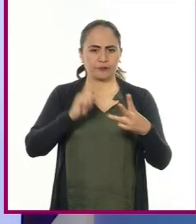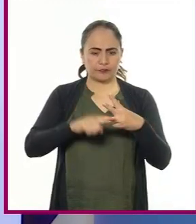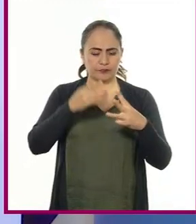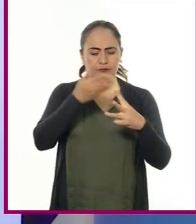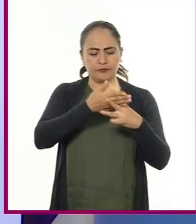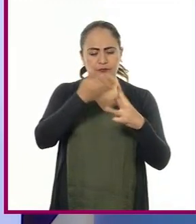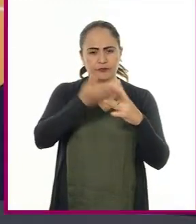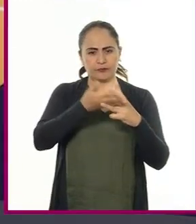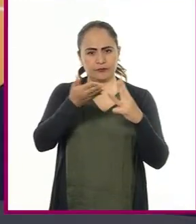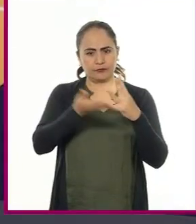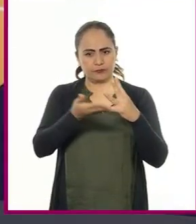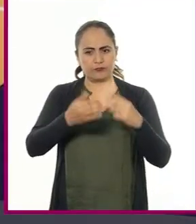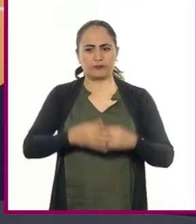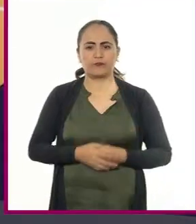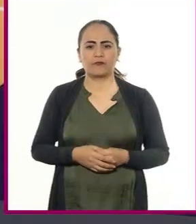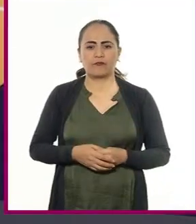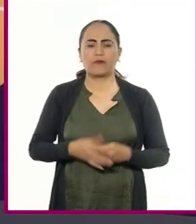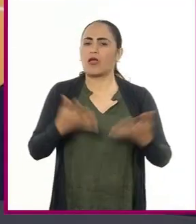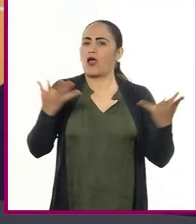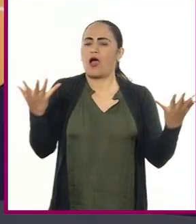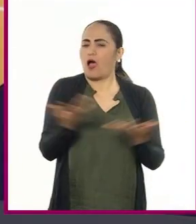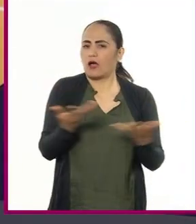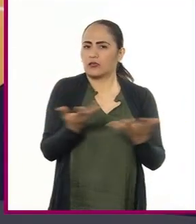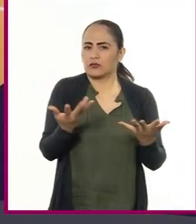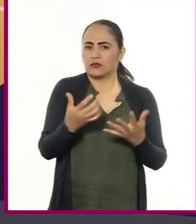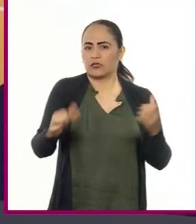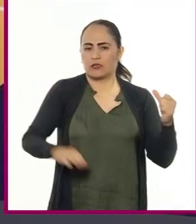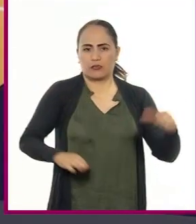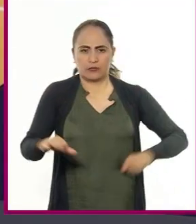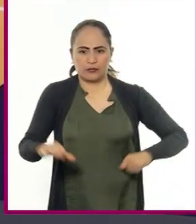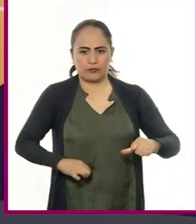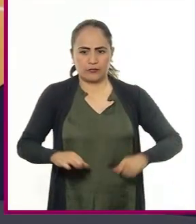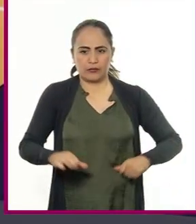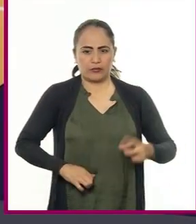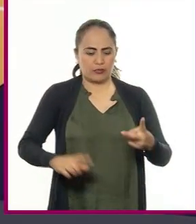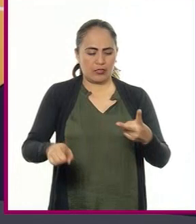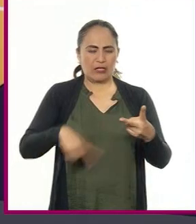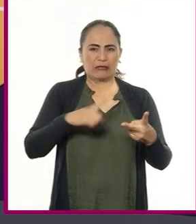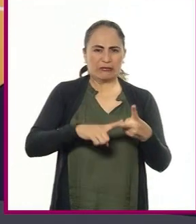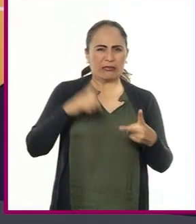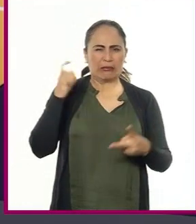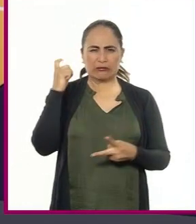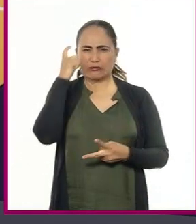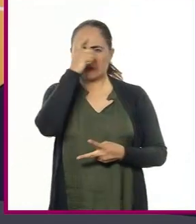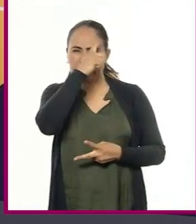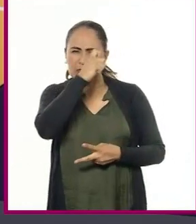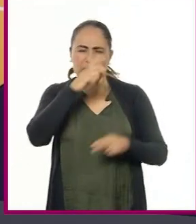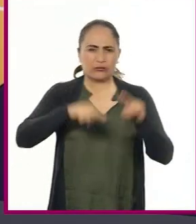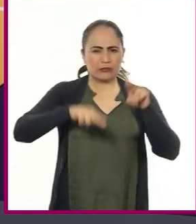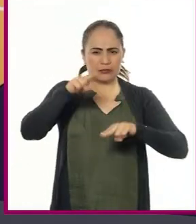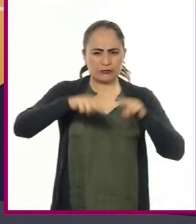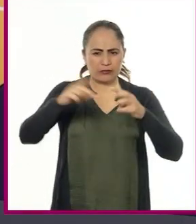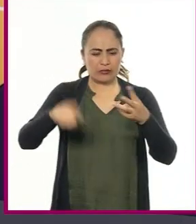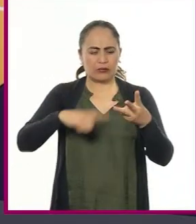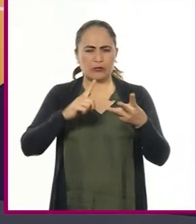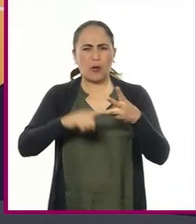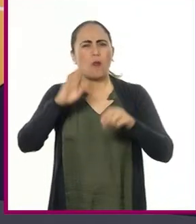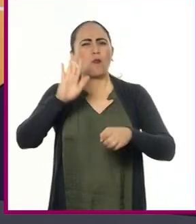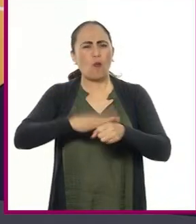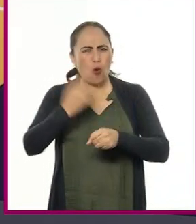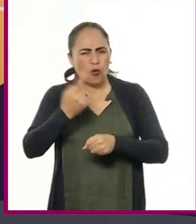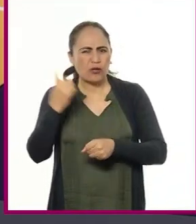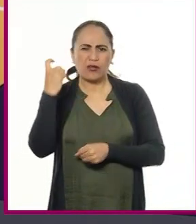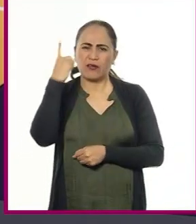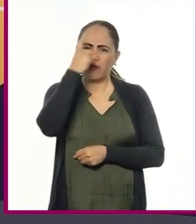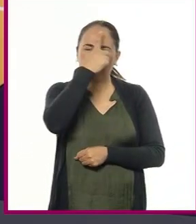clasificadas como tipo de actividad, grado de dificultad y causa de la dificultad, que